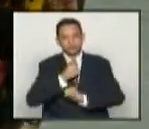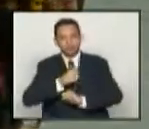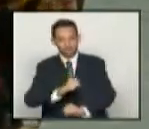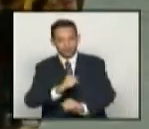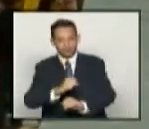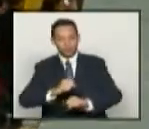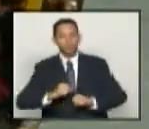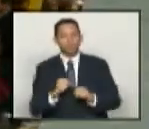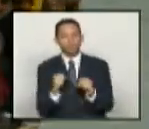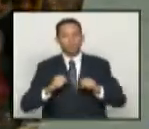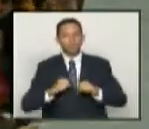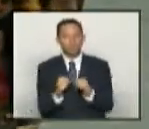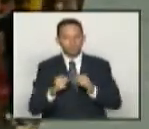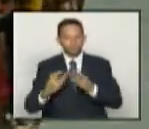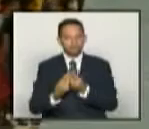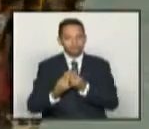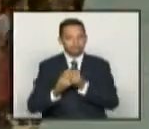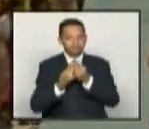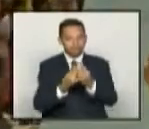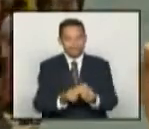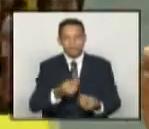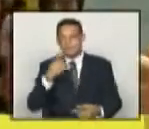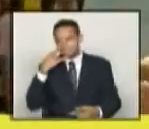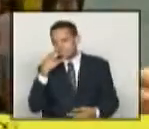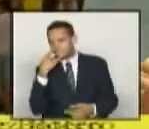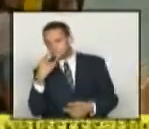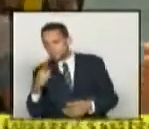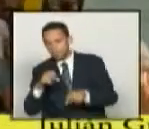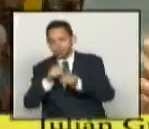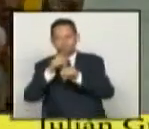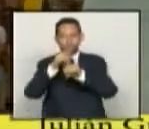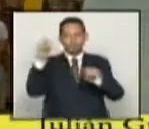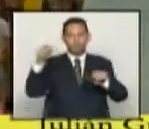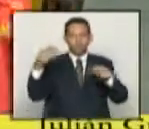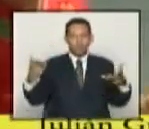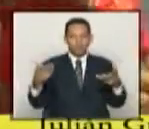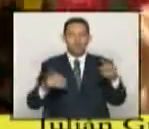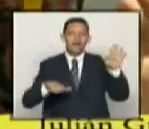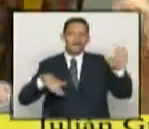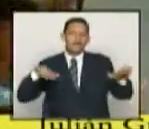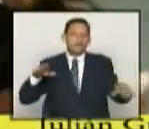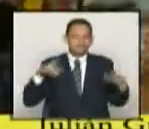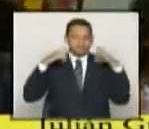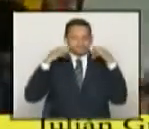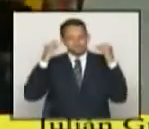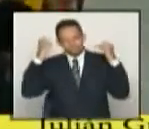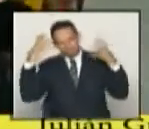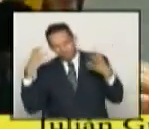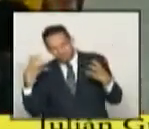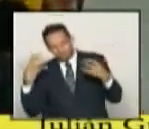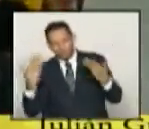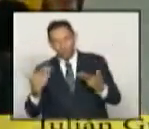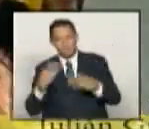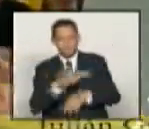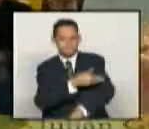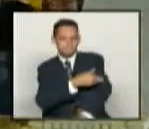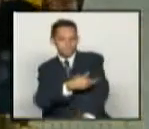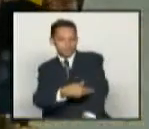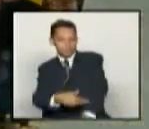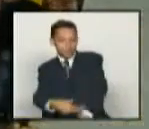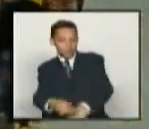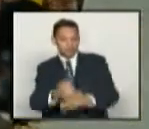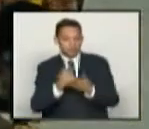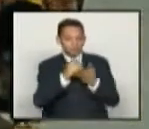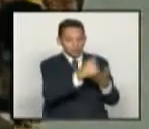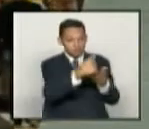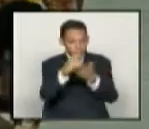Bogotá y toda la cosa, uno ve que le da como cierto sentimiento de frustración a veces, porque no tienen todos los recursos que uno quisiera para solucionar